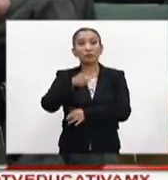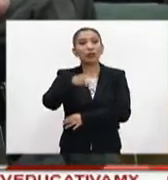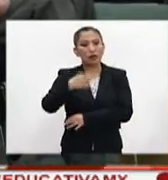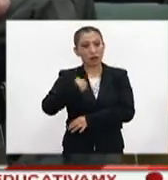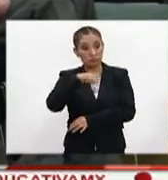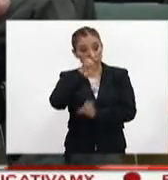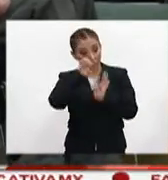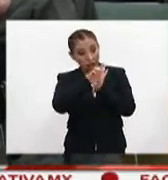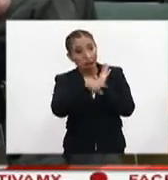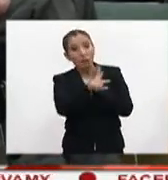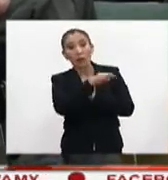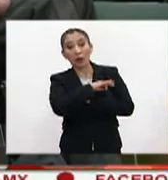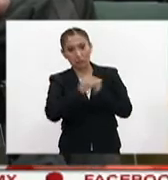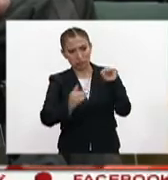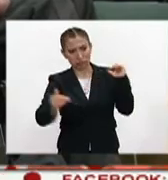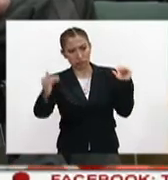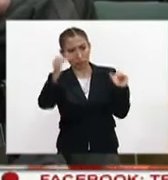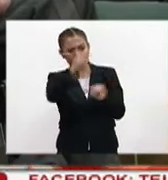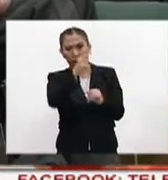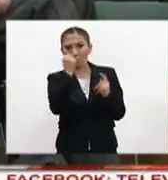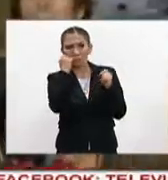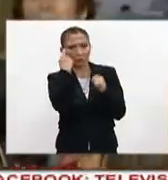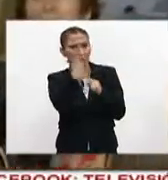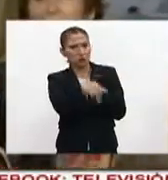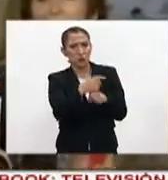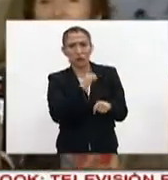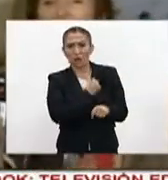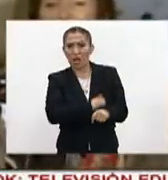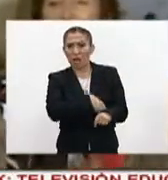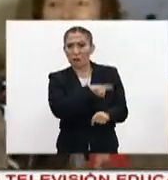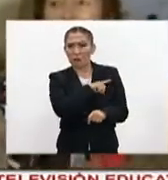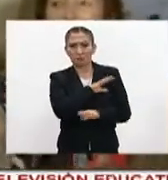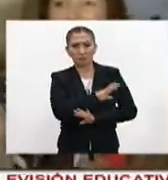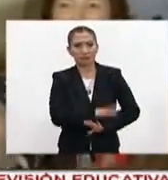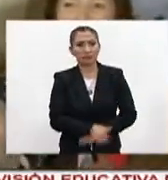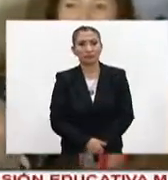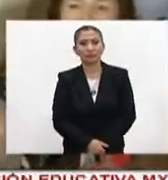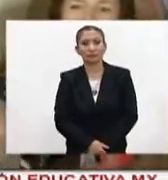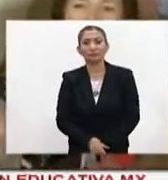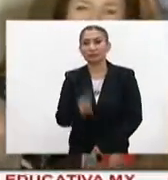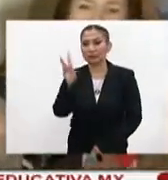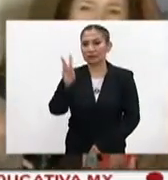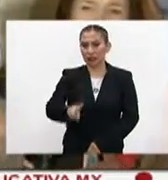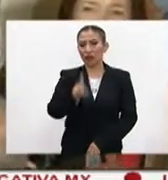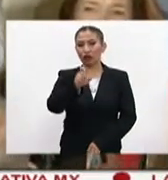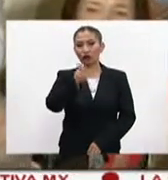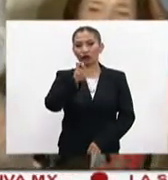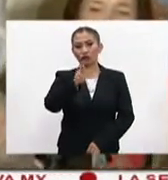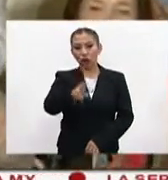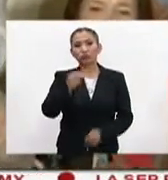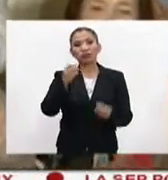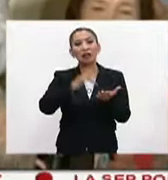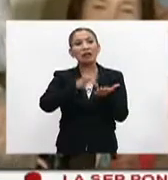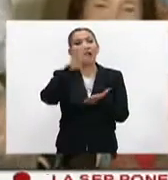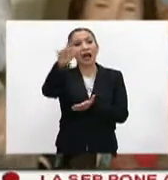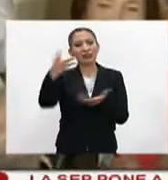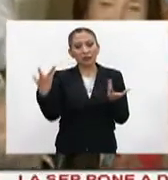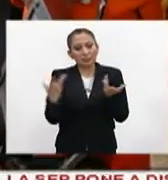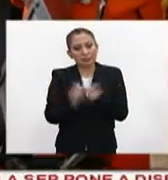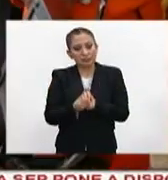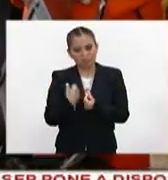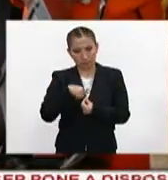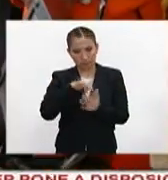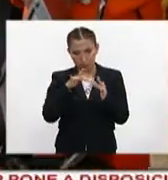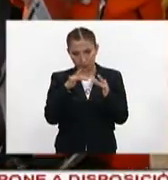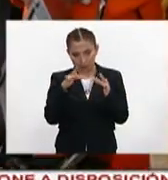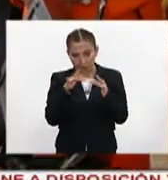que se pueden hacer cosas grandes incluso en circunstancias enormemente difíciles. Así es, doctor Alcubierre, muchas gracias por estar con nosotros